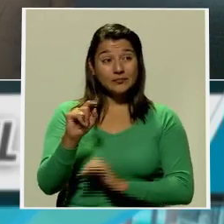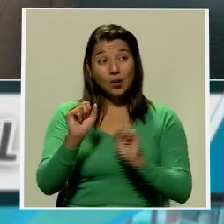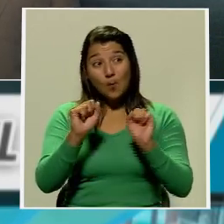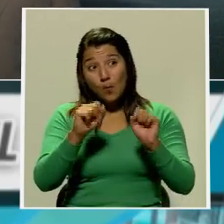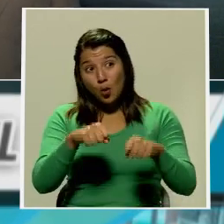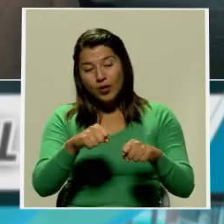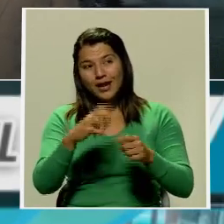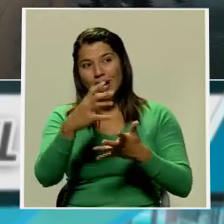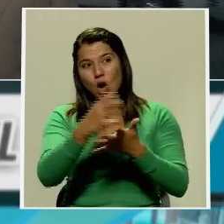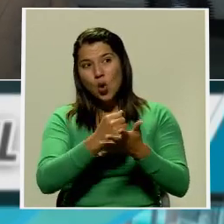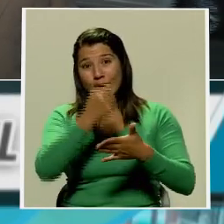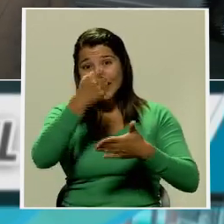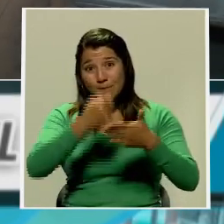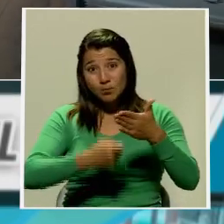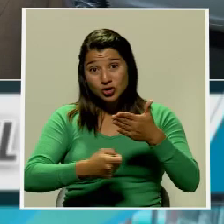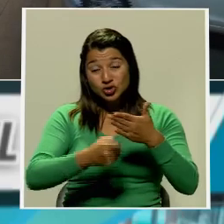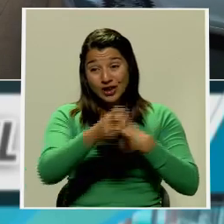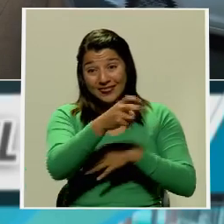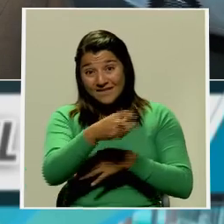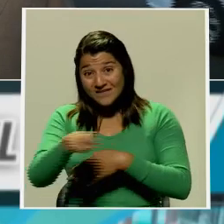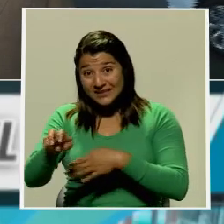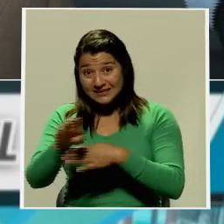las transacciones bancarias.